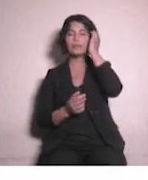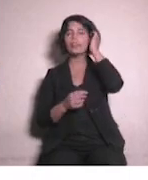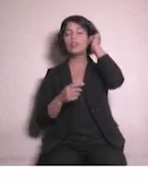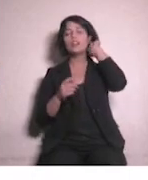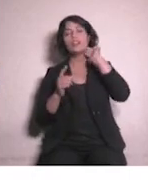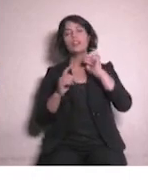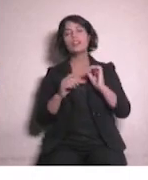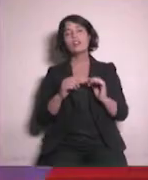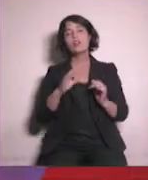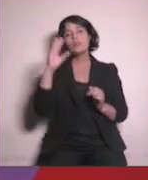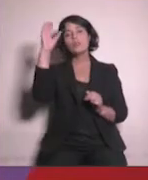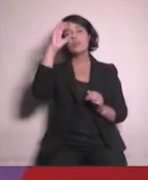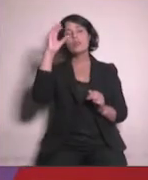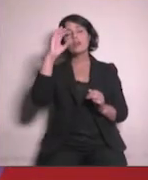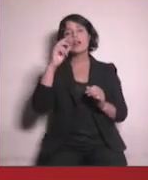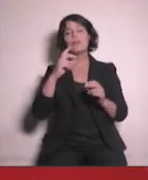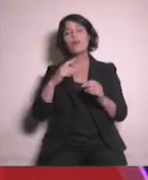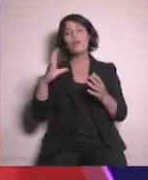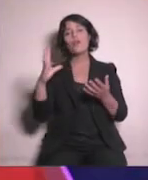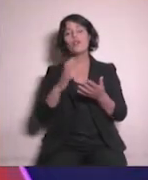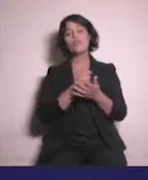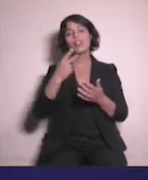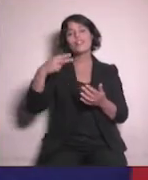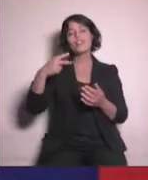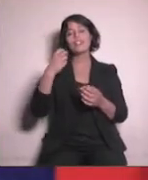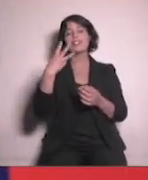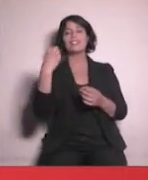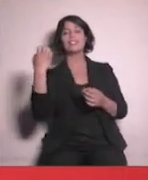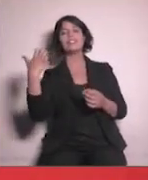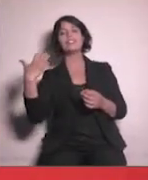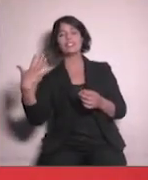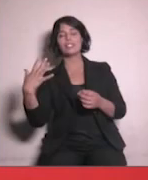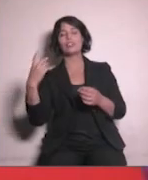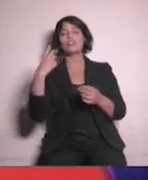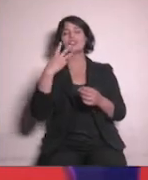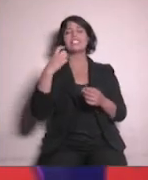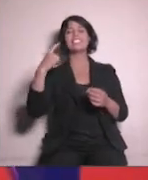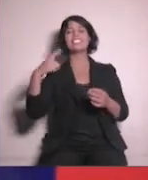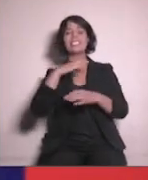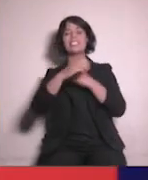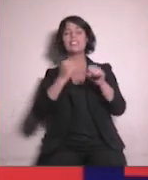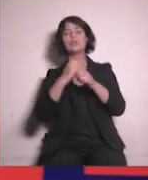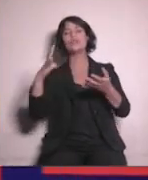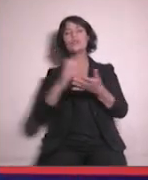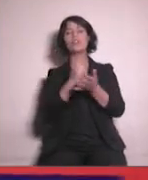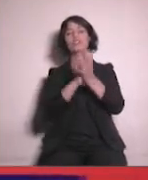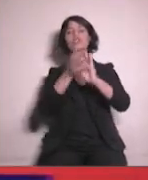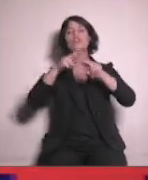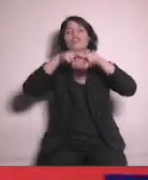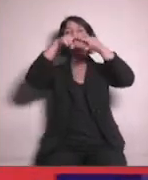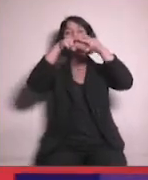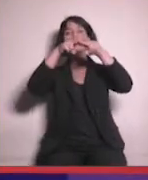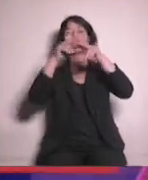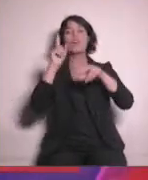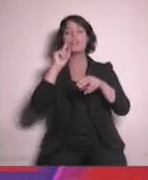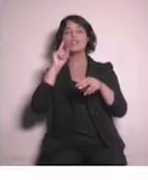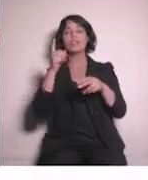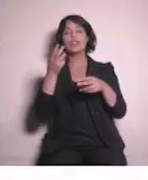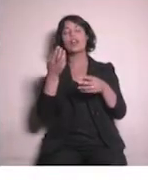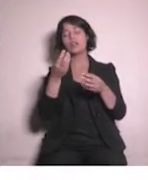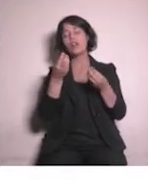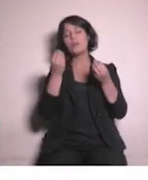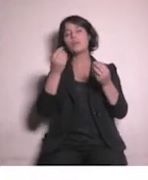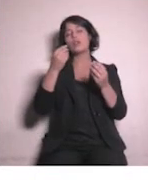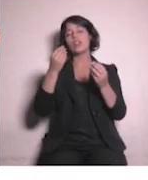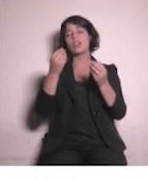Nos buscamos crear valor. En 35 de los 37 años hemos logrado que todos los fondos tengan retornos